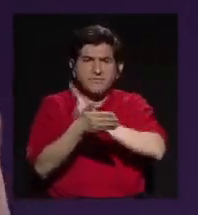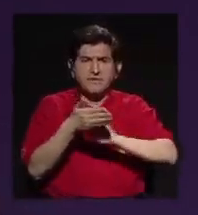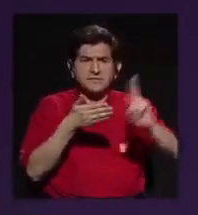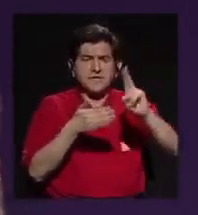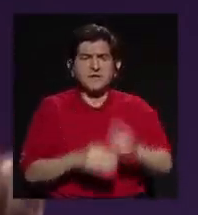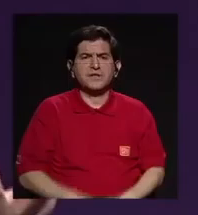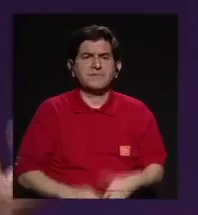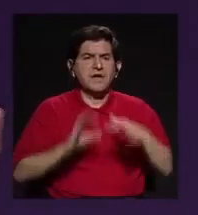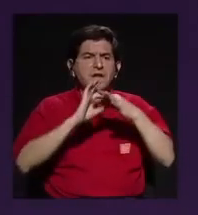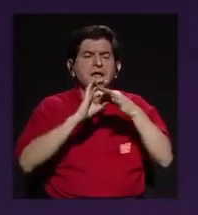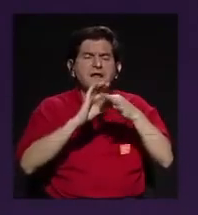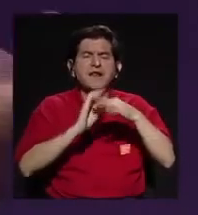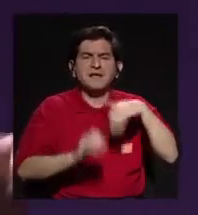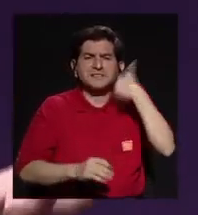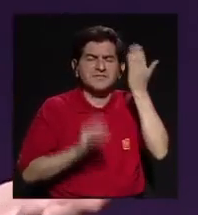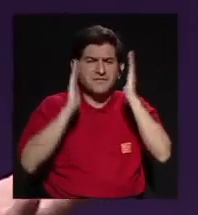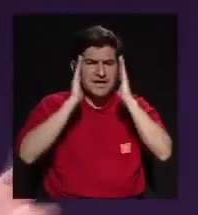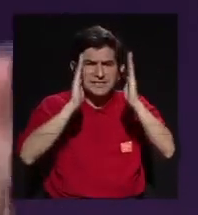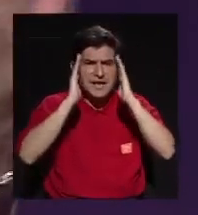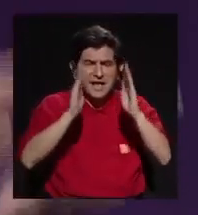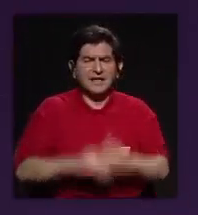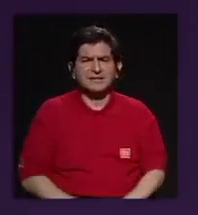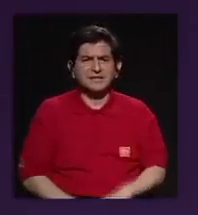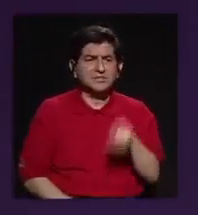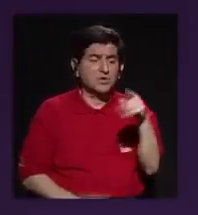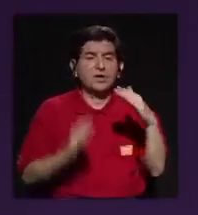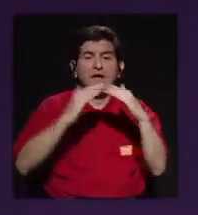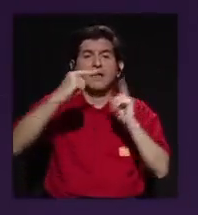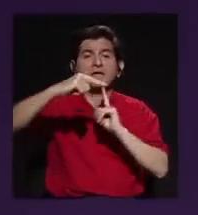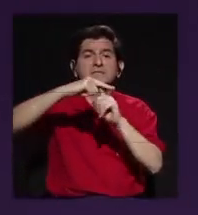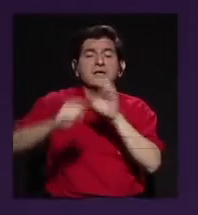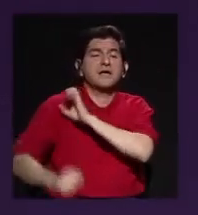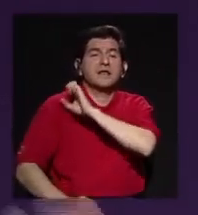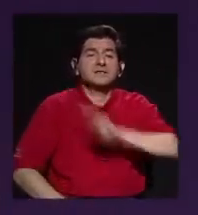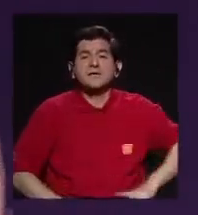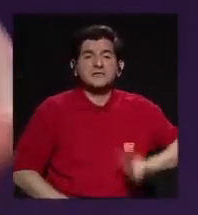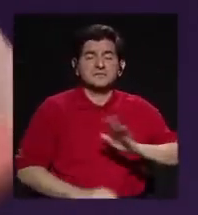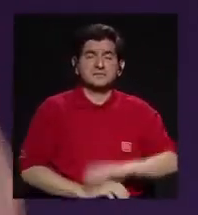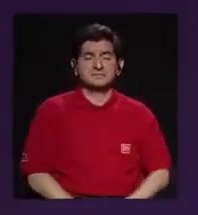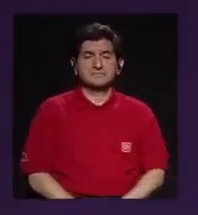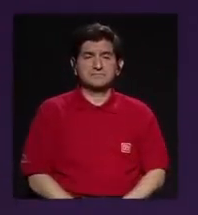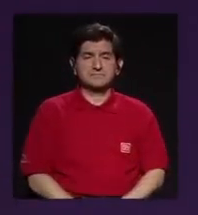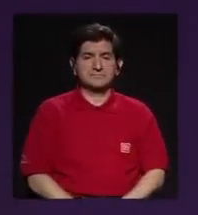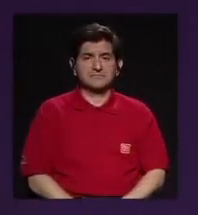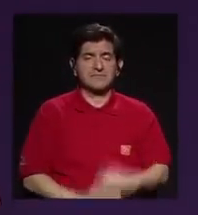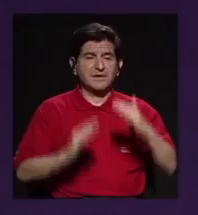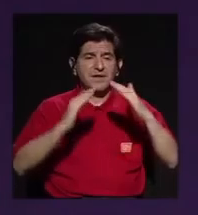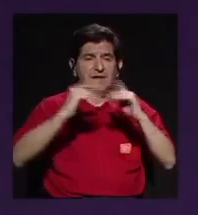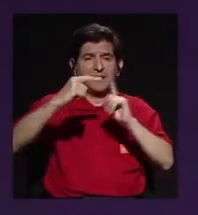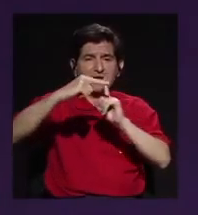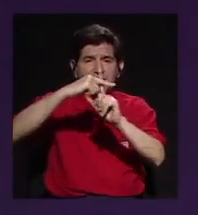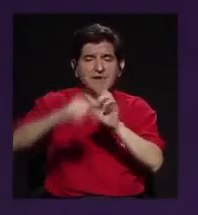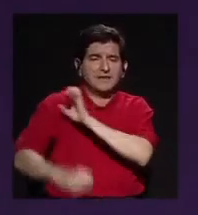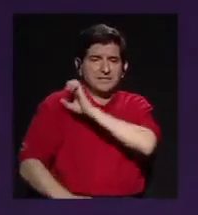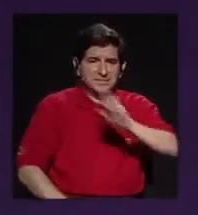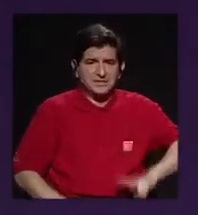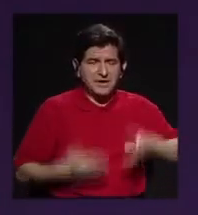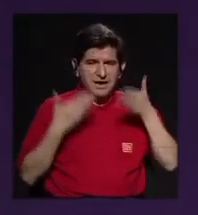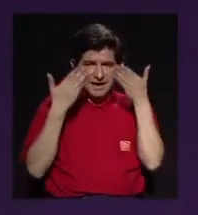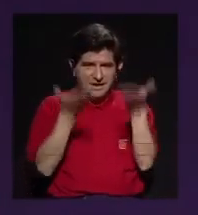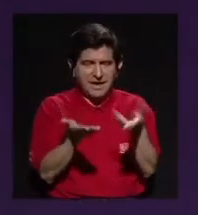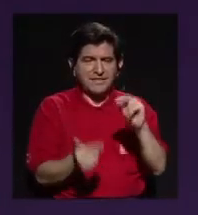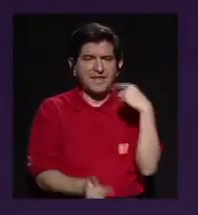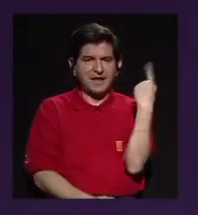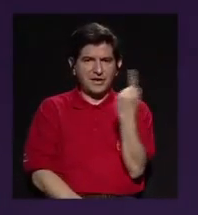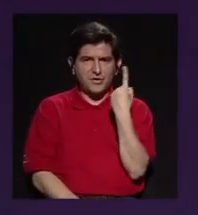hacer enlaces más fácilmente en atención de desastres es con las iglesias evangélicas, ¿verdad? Es decir, las iglesias evangélicas están proveyendo no